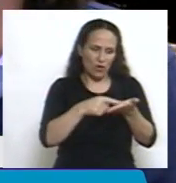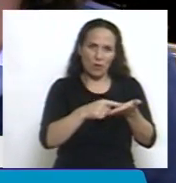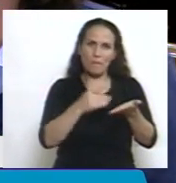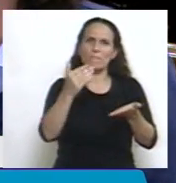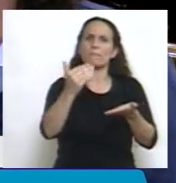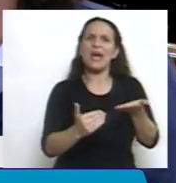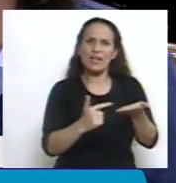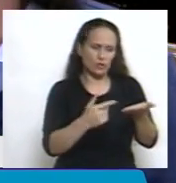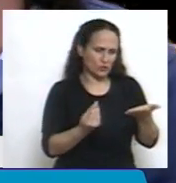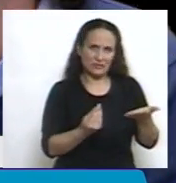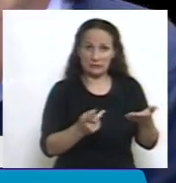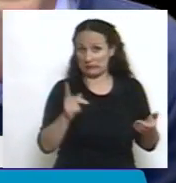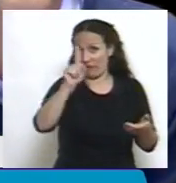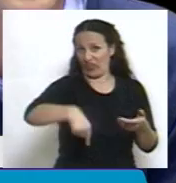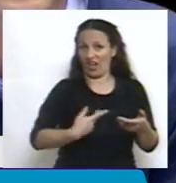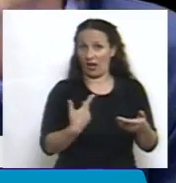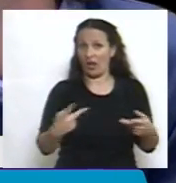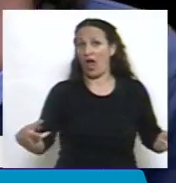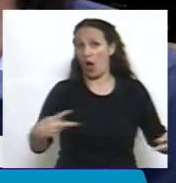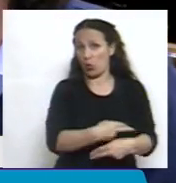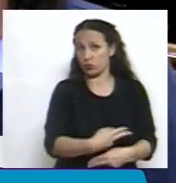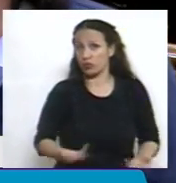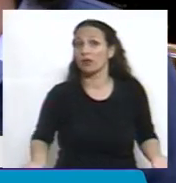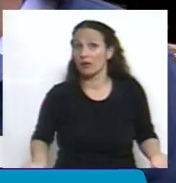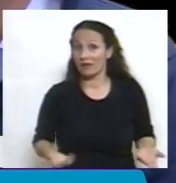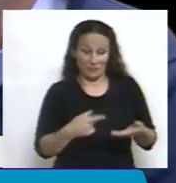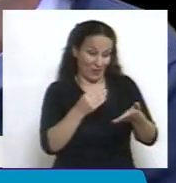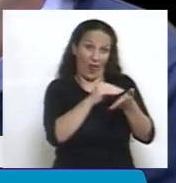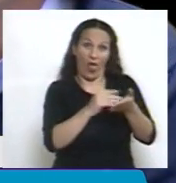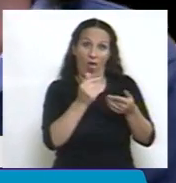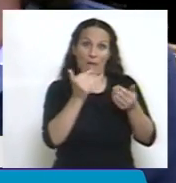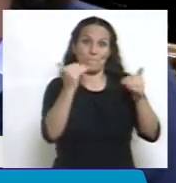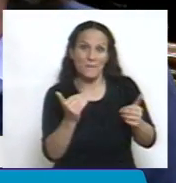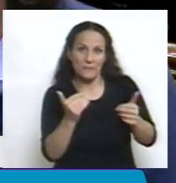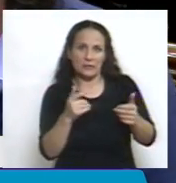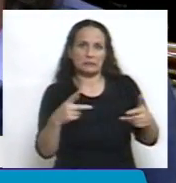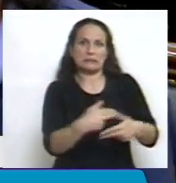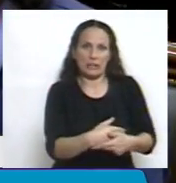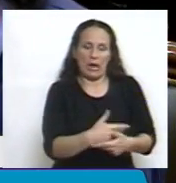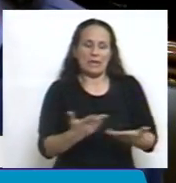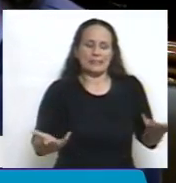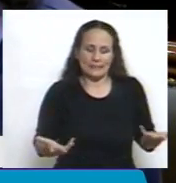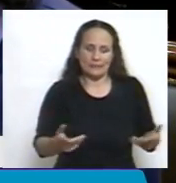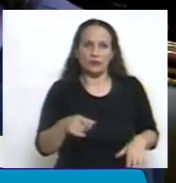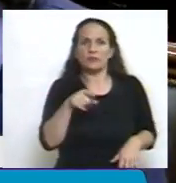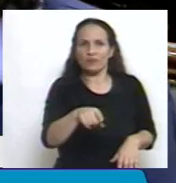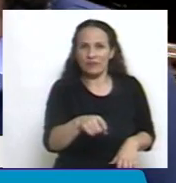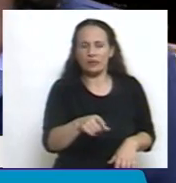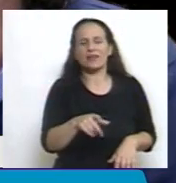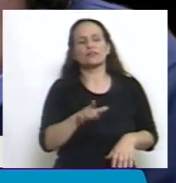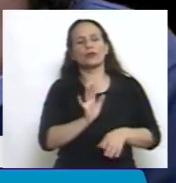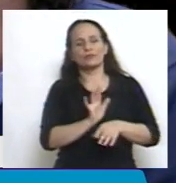ajustes muy dolorosos para la sociedad. Entonces, para corregir esto, o precaviéndose de esto, previniendo